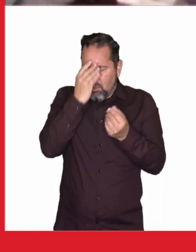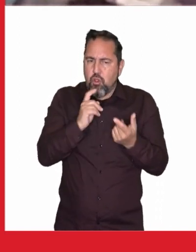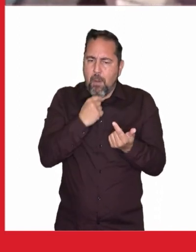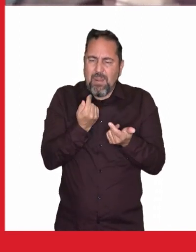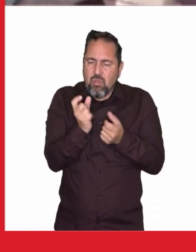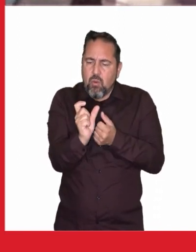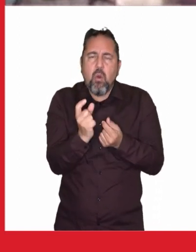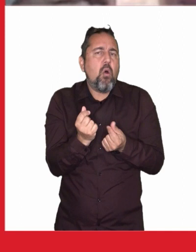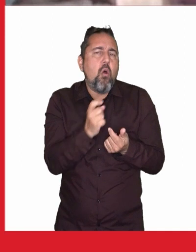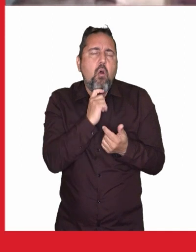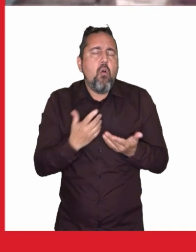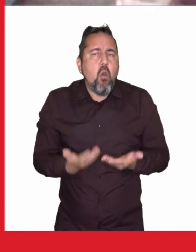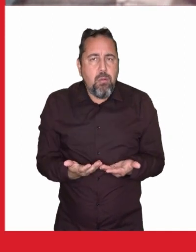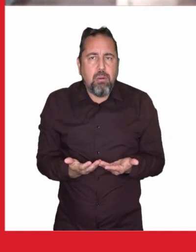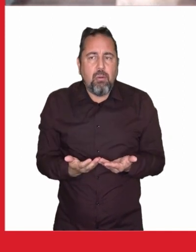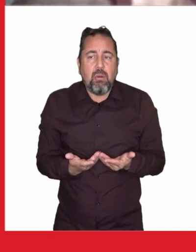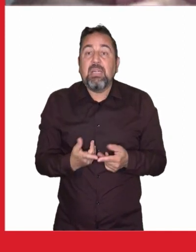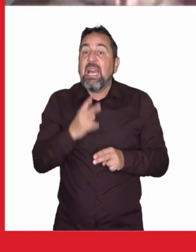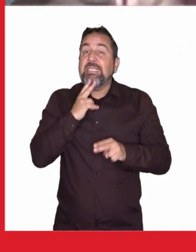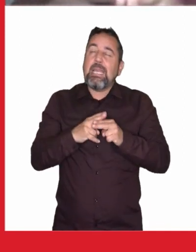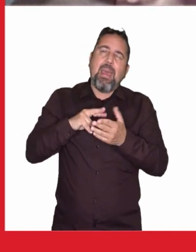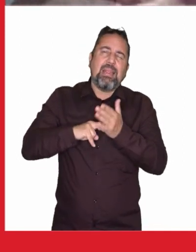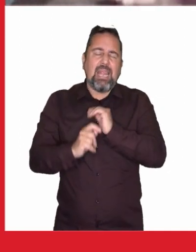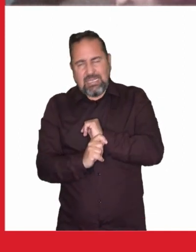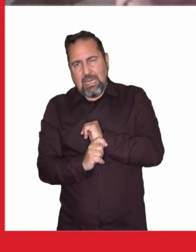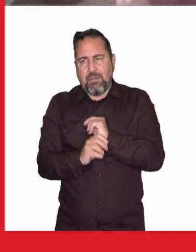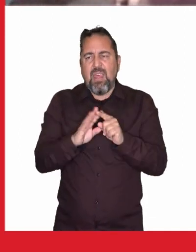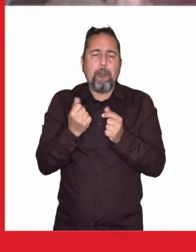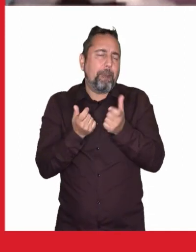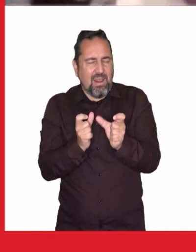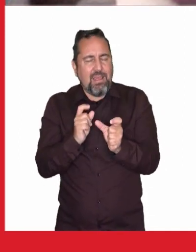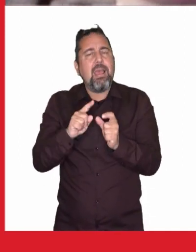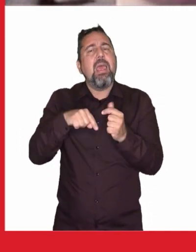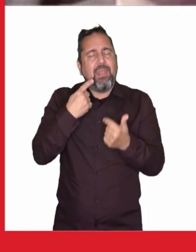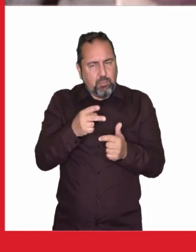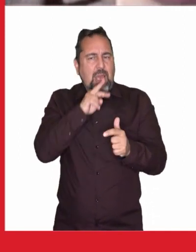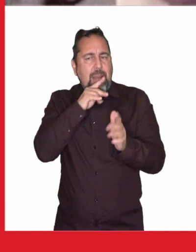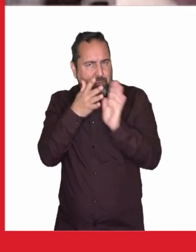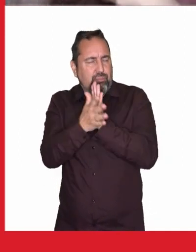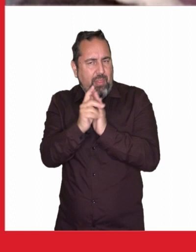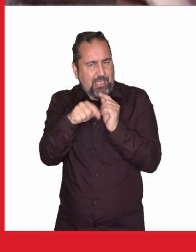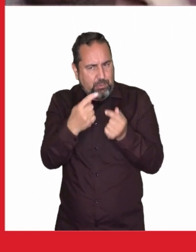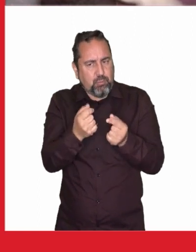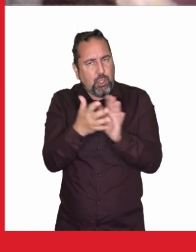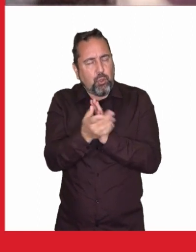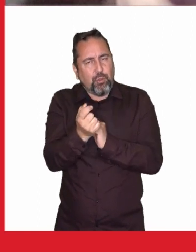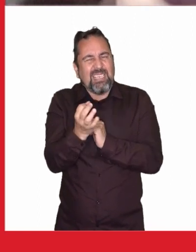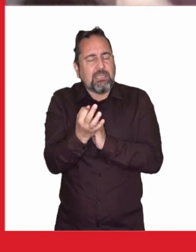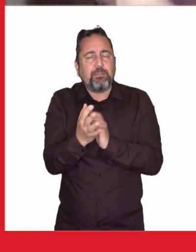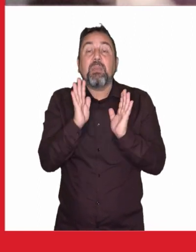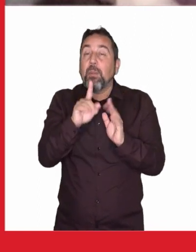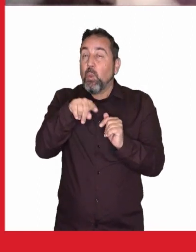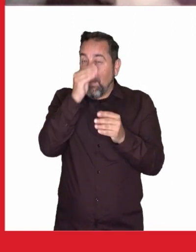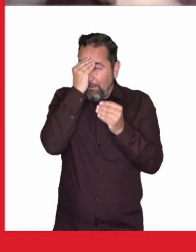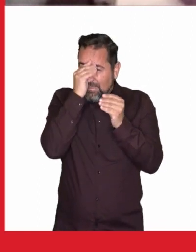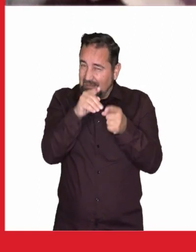que genera también mucha cuestión, ¿no? Que es cómo fijo mi precio. Y ahí tenemos lo que llamamos estrategias o mecanismos de fijación de precio, que luego vamos a hablar un